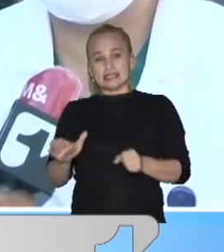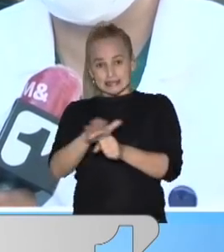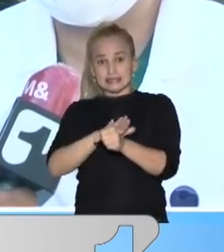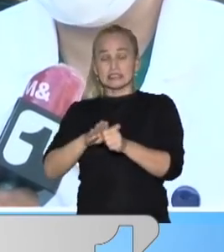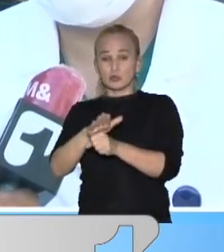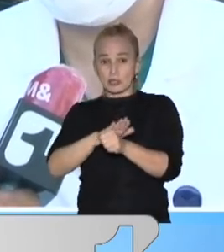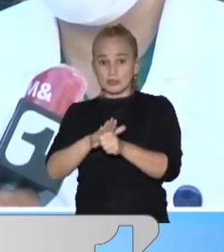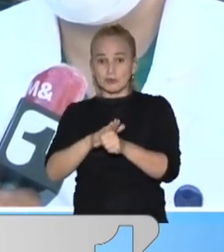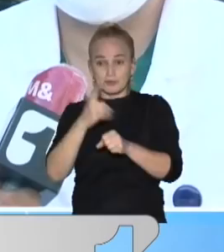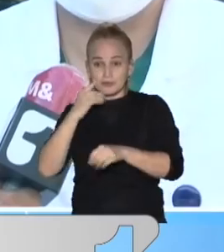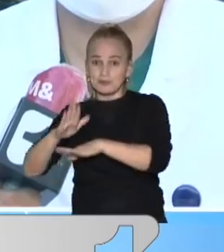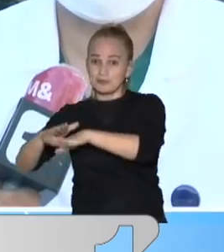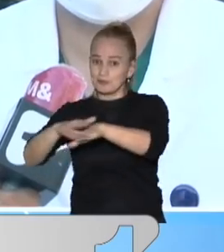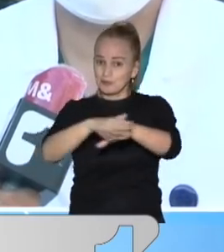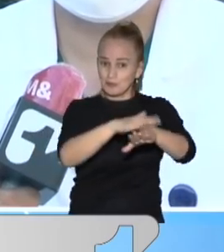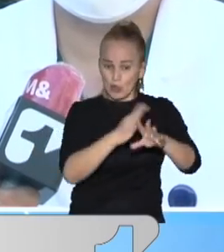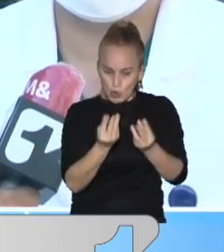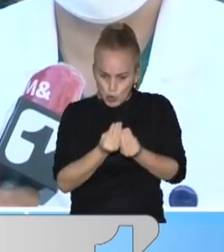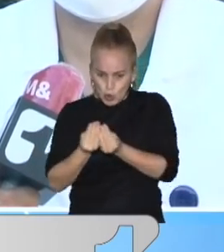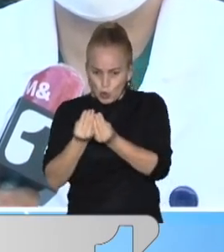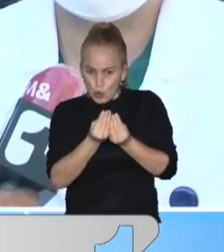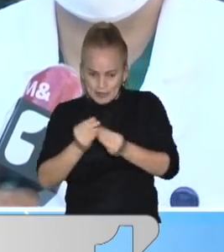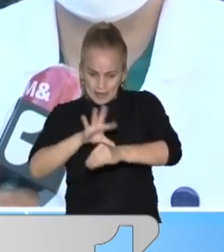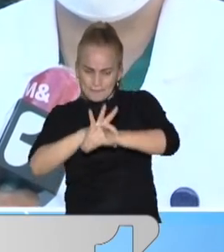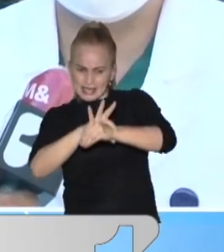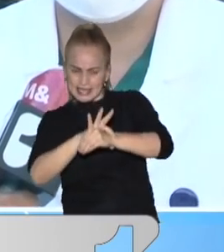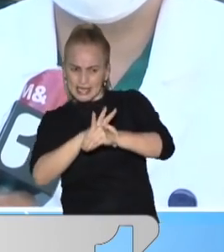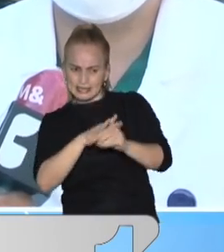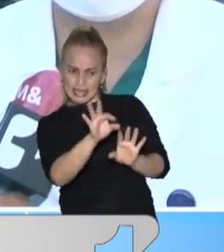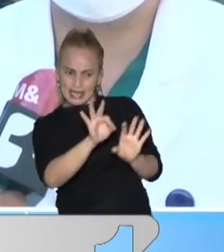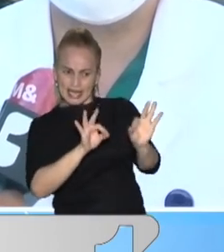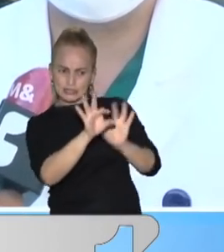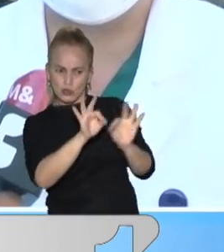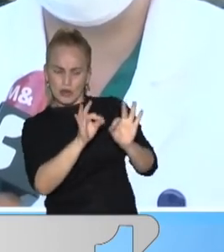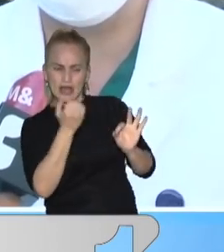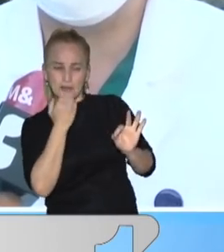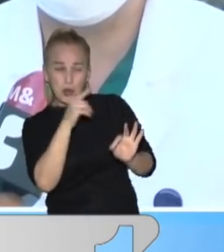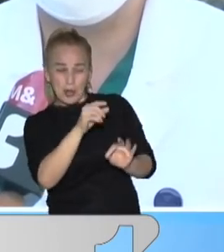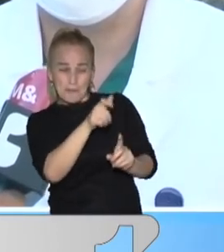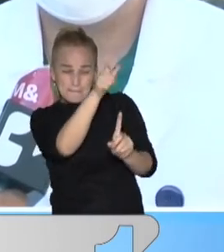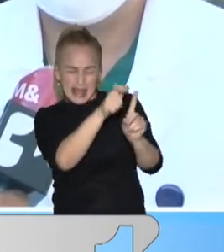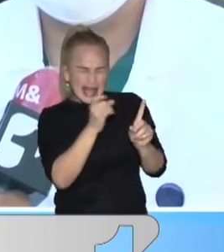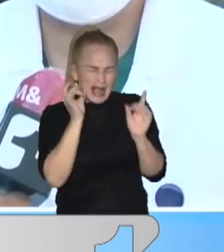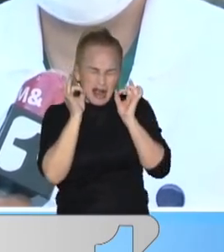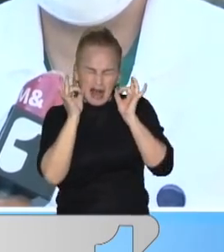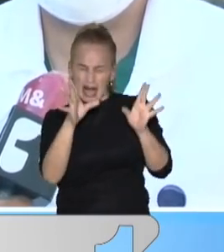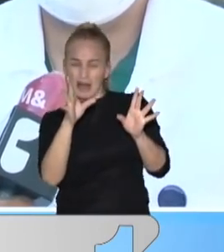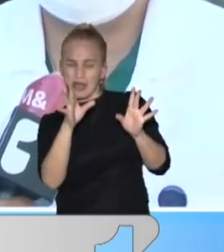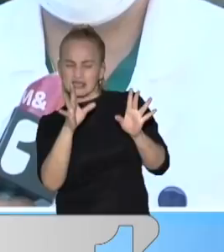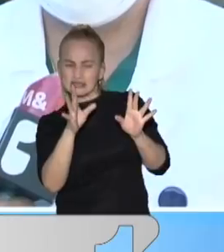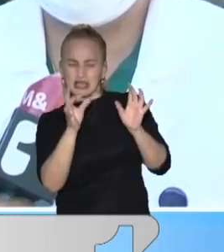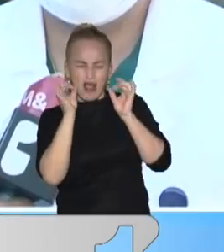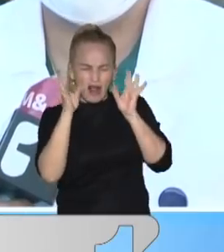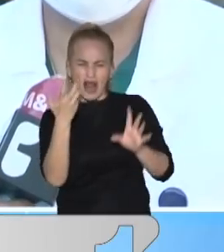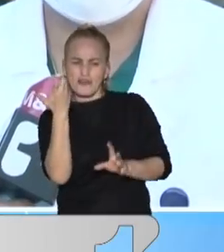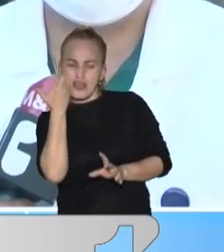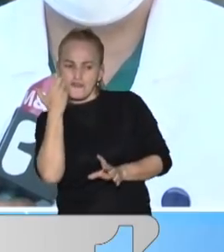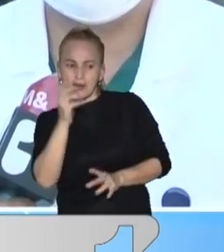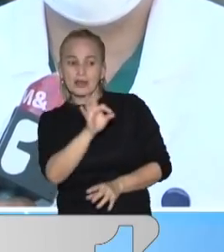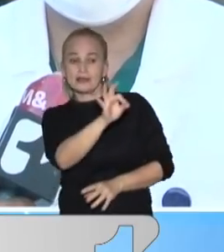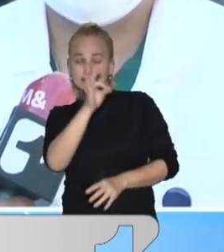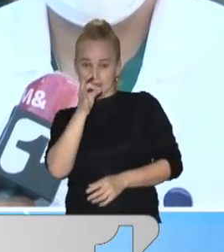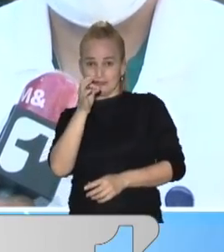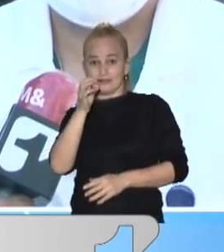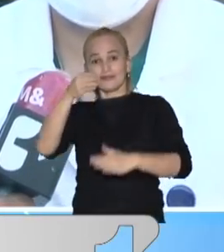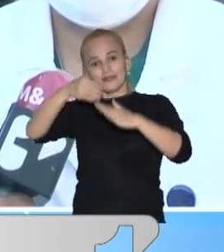que activar comités de ética médica para definir quién puede ingresar a la unidad de cuidado intensivo de acuerdo a las posibilidades de supervivencia que tenga y a la condición en la